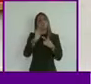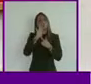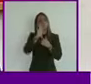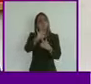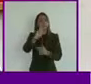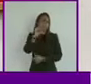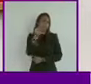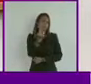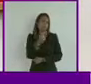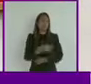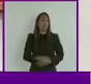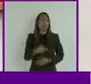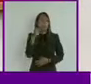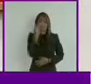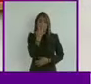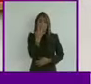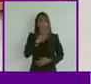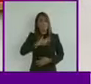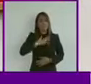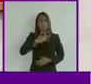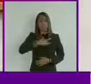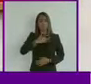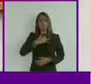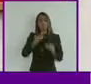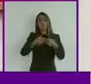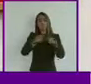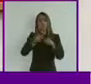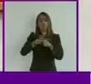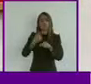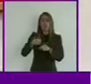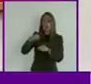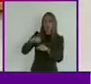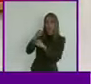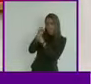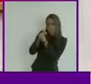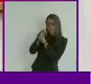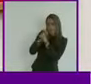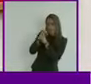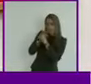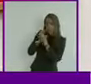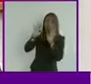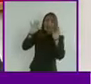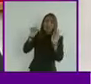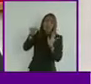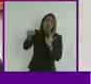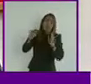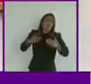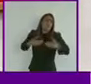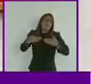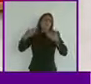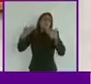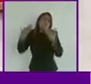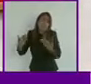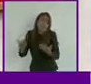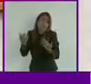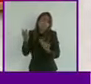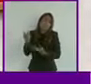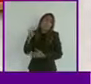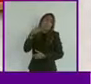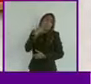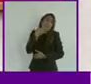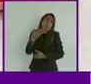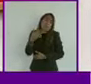Este punto para mí es muy relevante porque a partir de esta investigación errónea creemos que estamos en lo correcto y por ende empezamos a